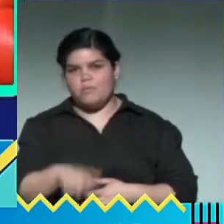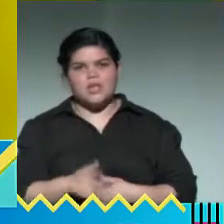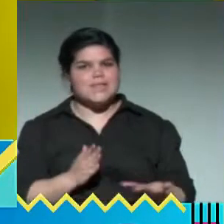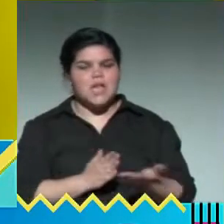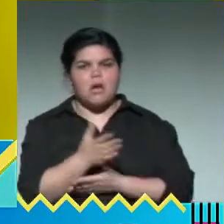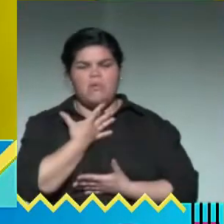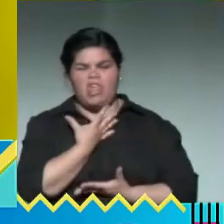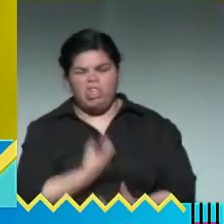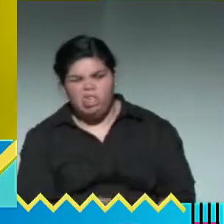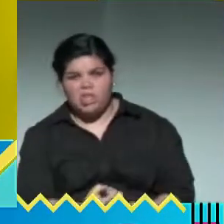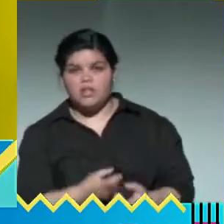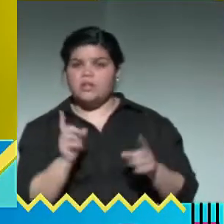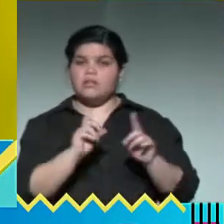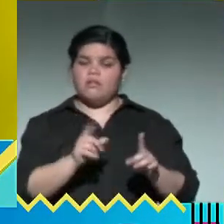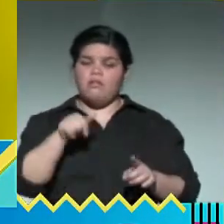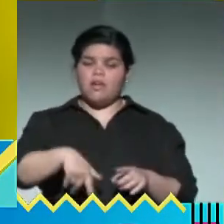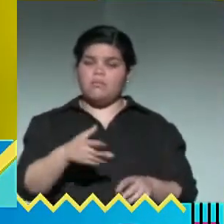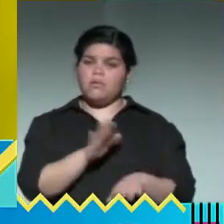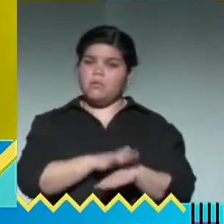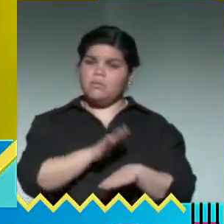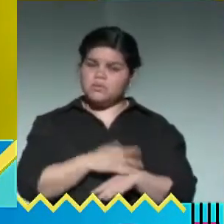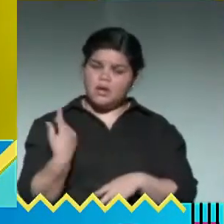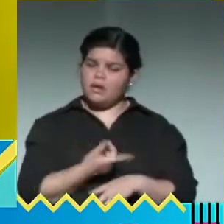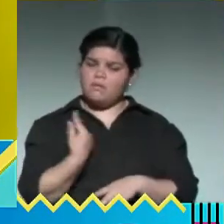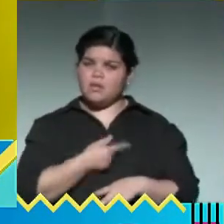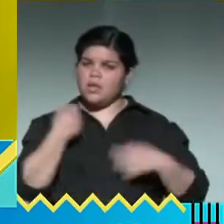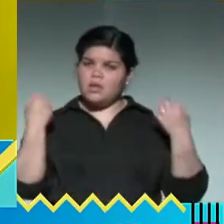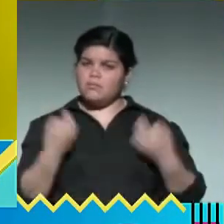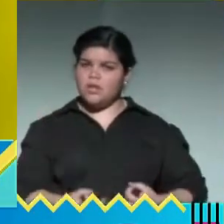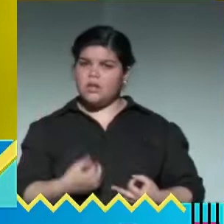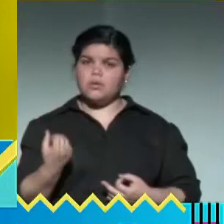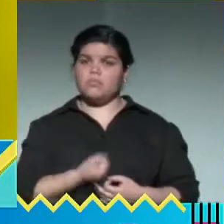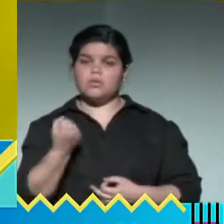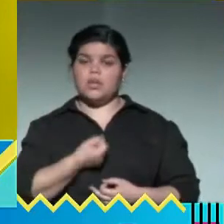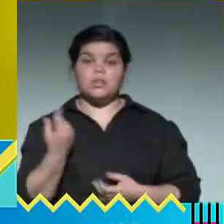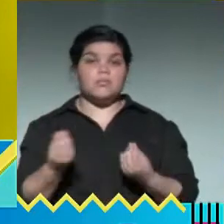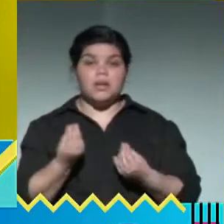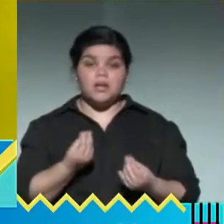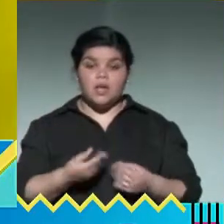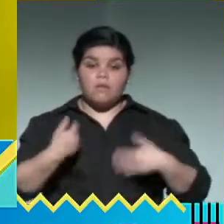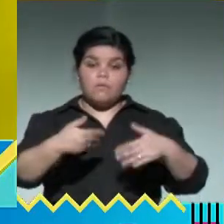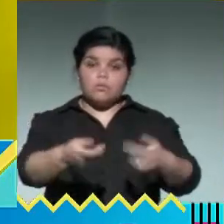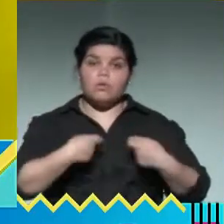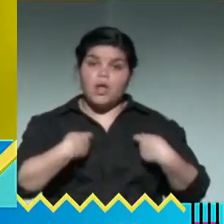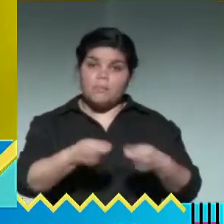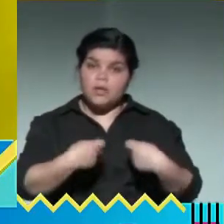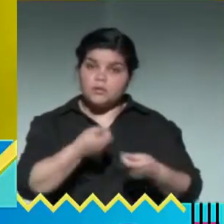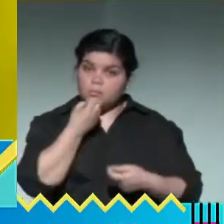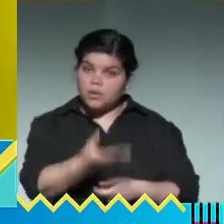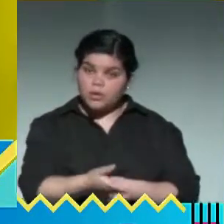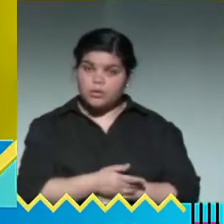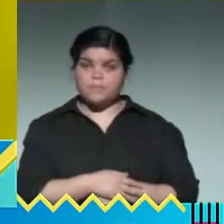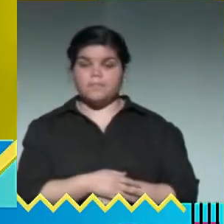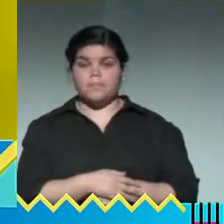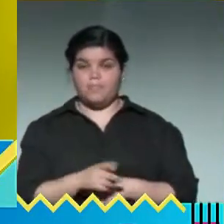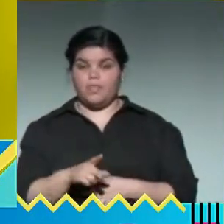Entonces, hacernos cargo de esta situación con responsabilidad, me parece que se plantean escenarios de oportunidades para inversiones. Somos, frente